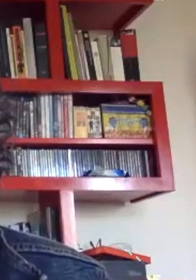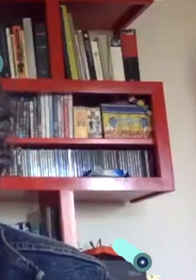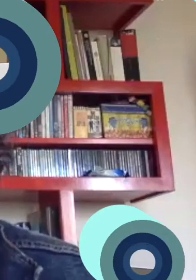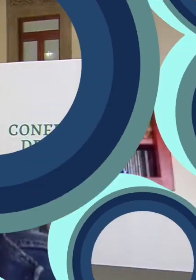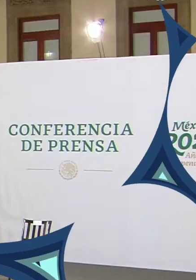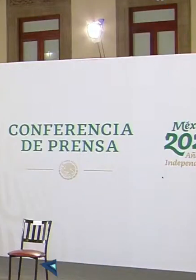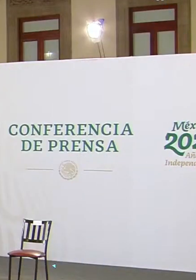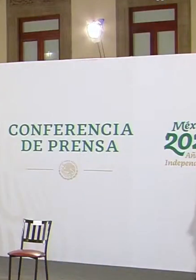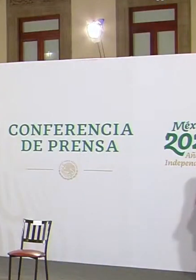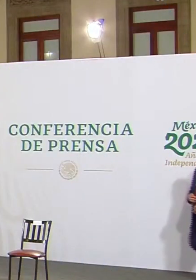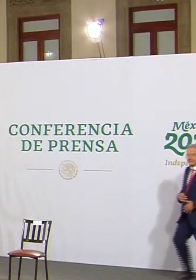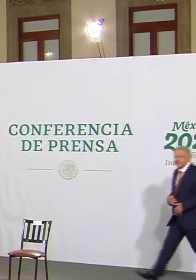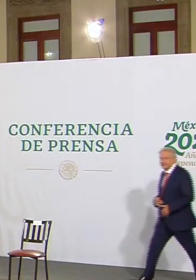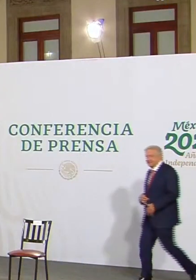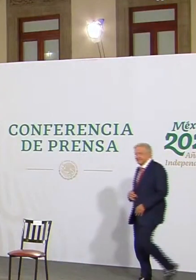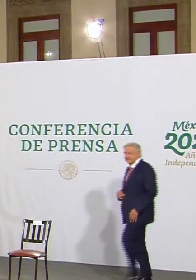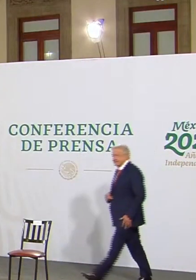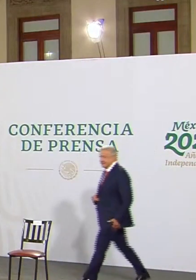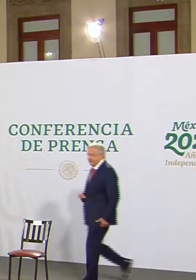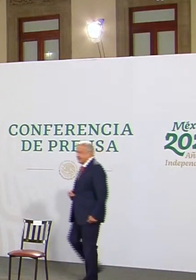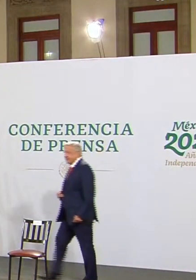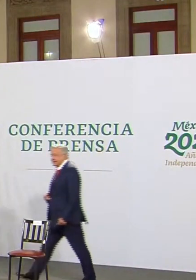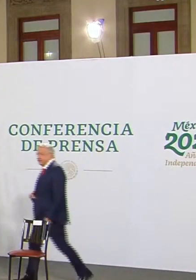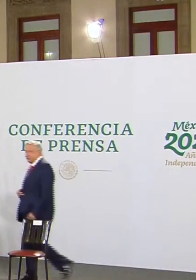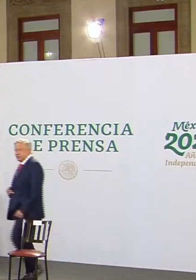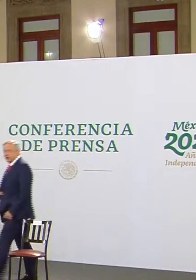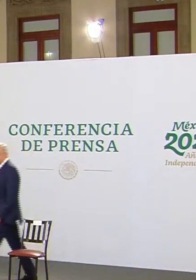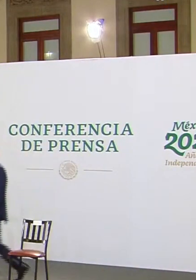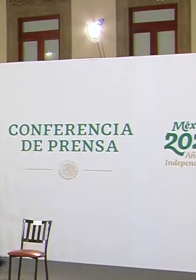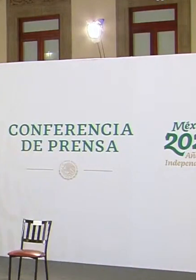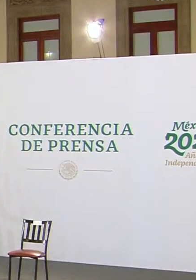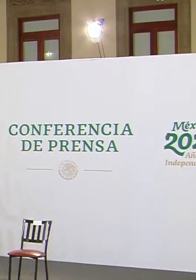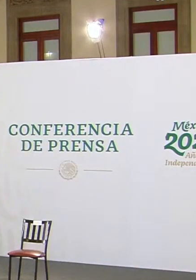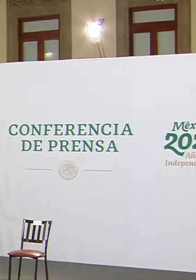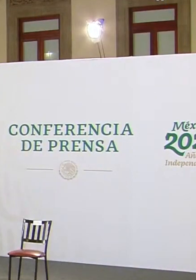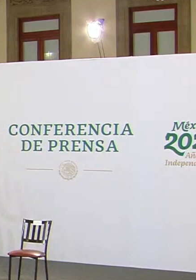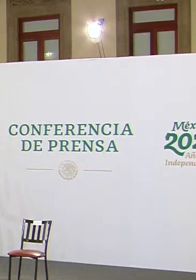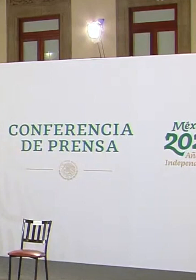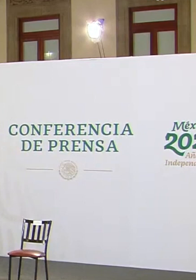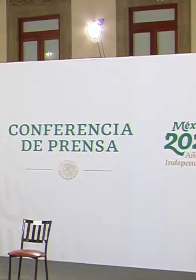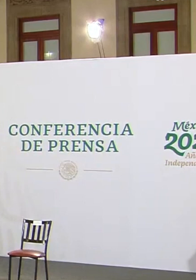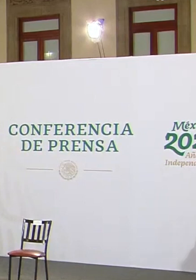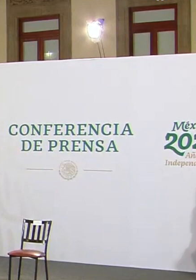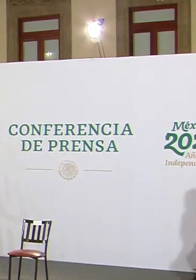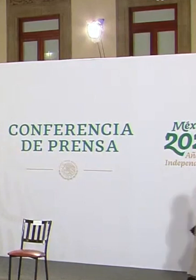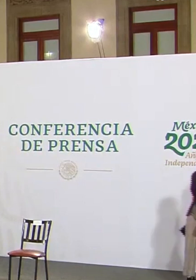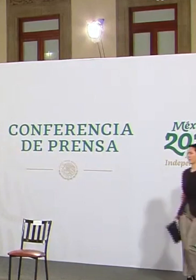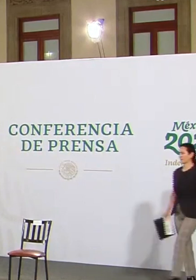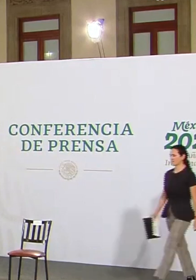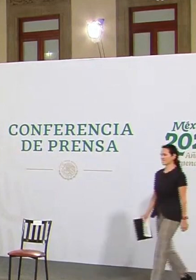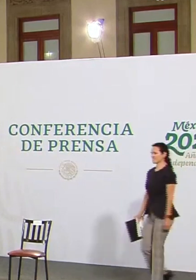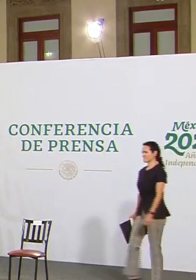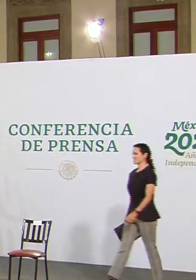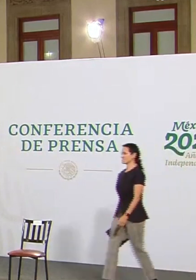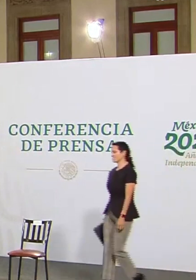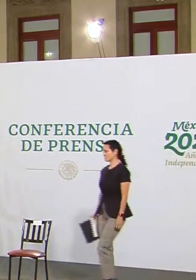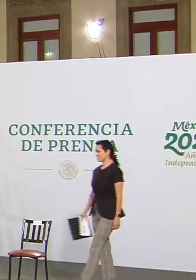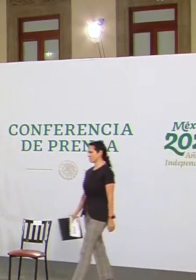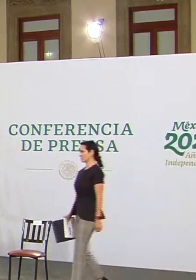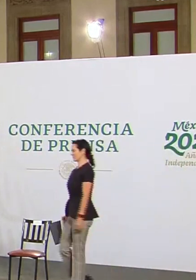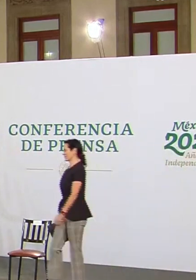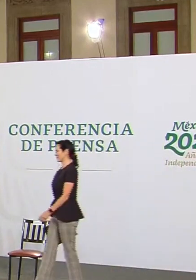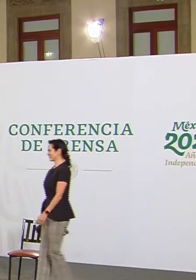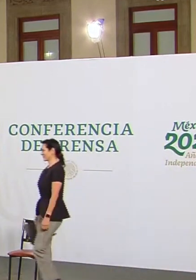mañanera, porque finalmente tienes a un presidente de la República que todos los días se confronta con la prensa, contesta,